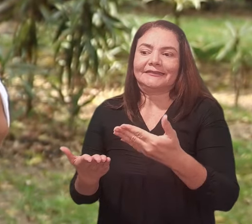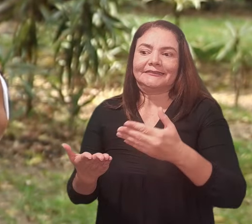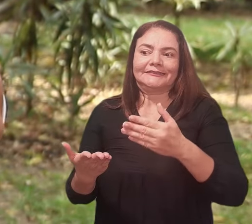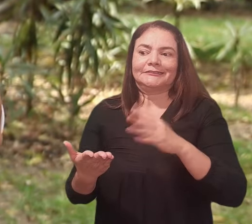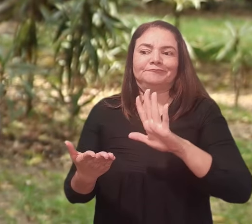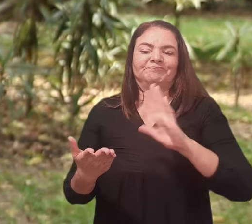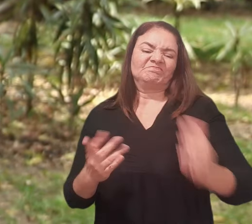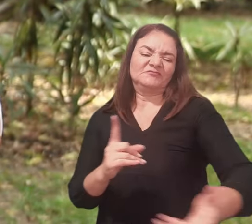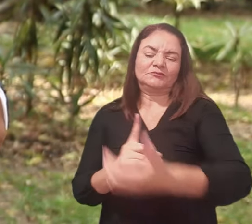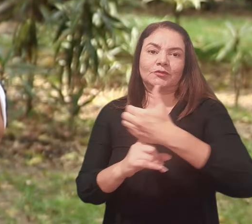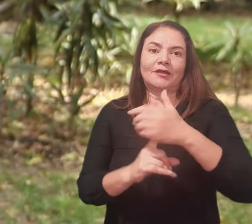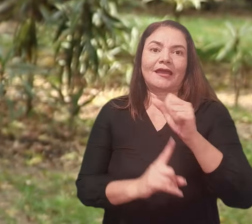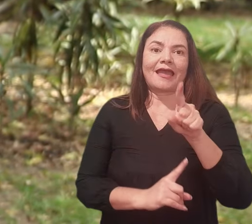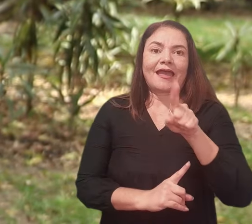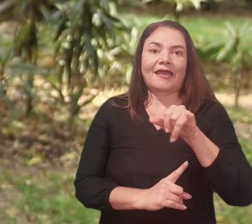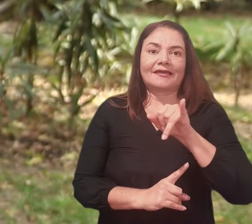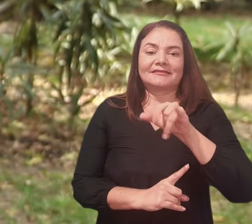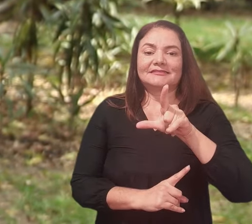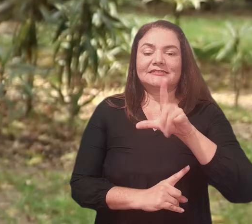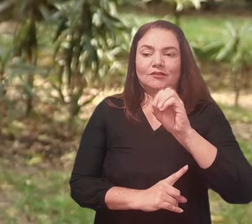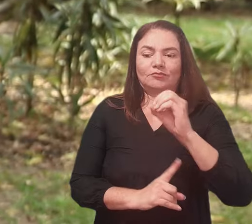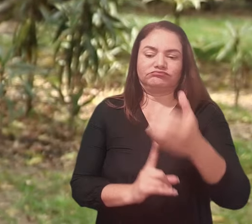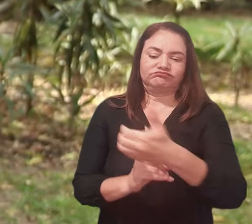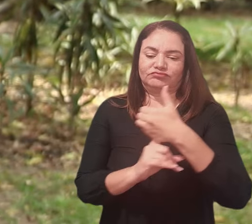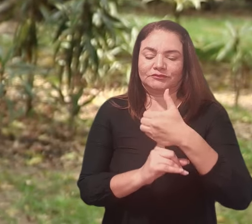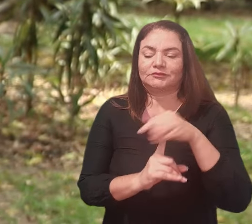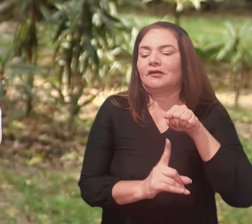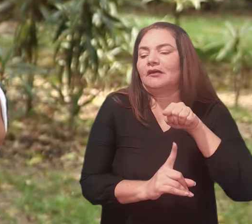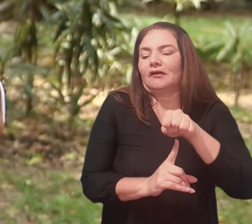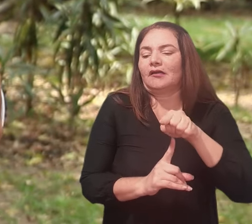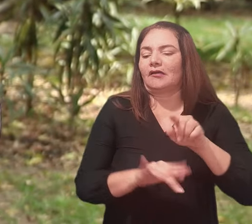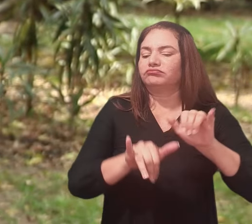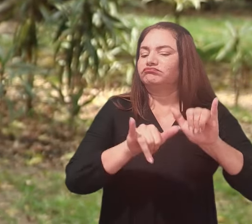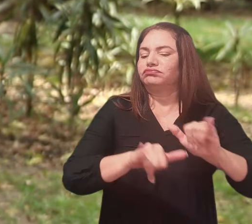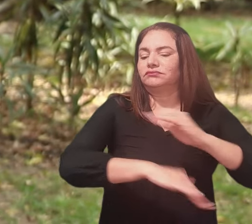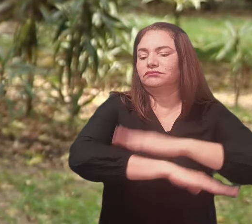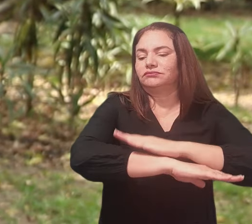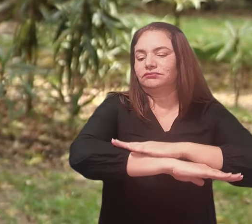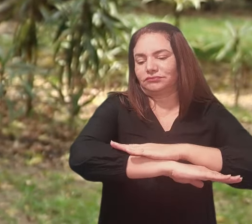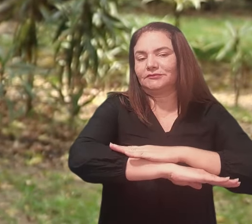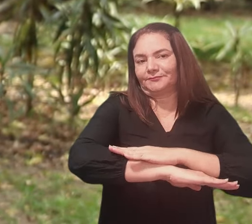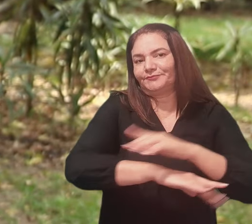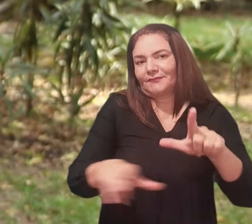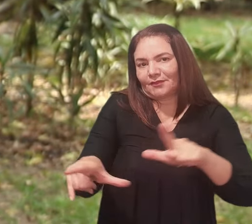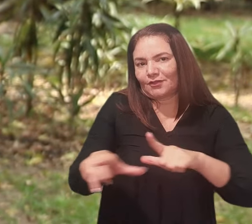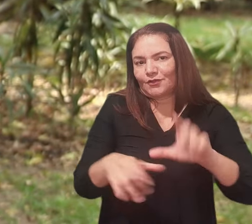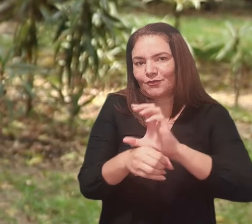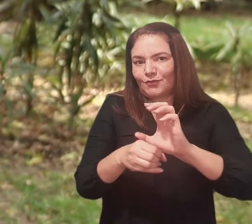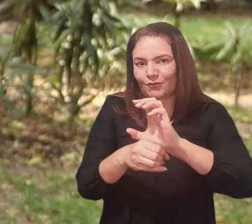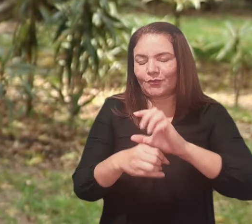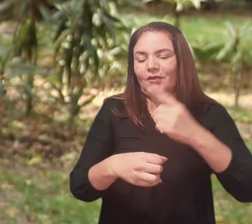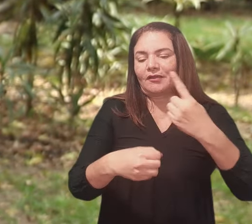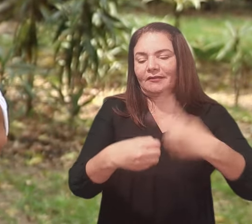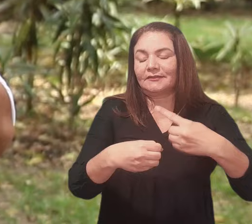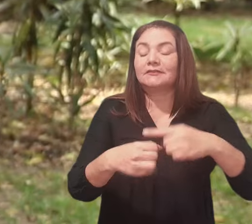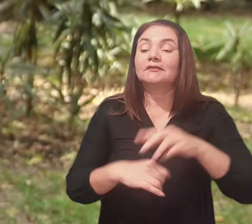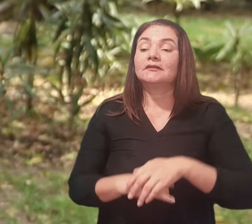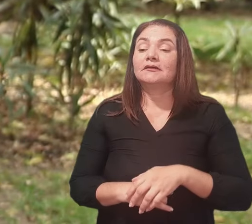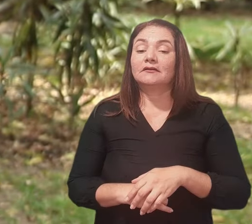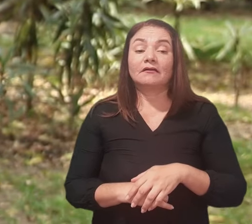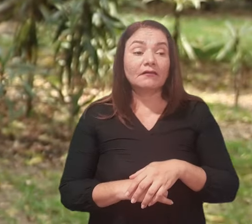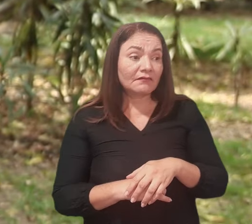contrario a otorgado asilo diplomático a Jorge glas en su embajada en Quito sin embargo